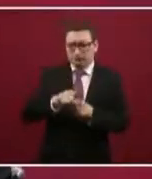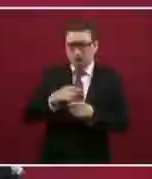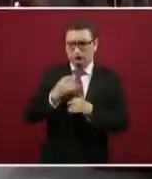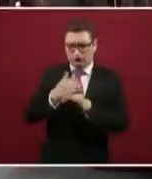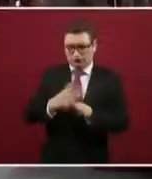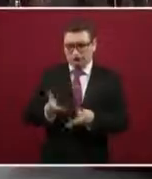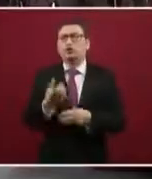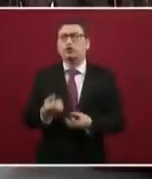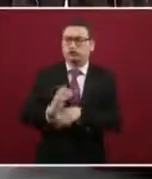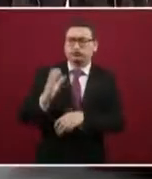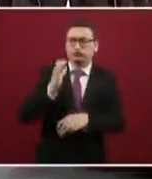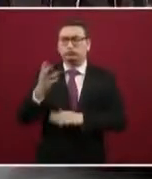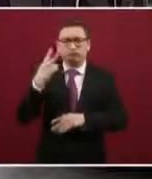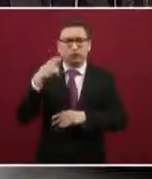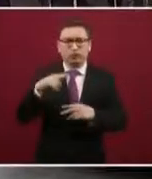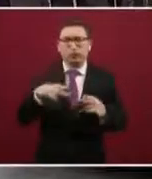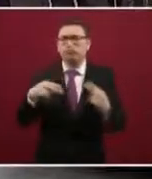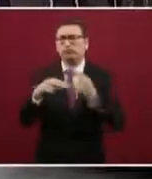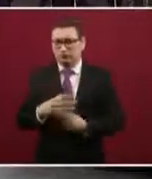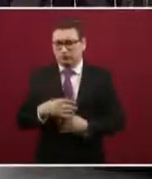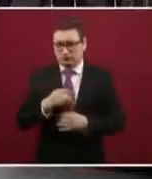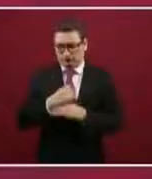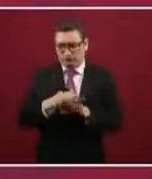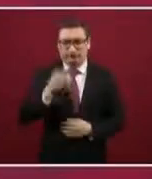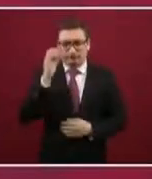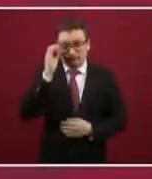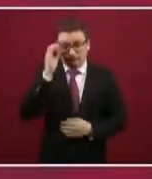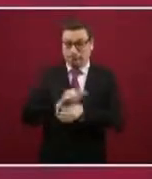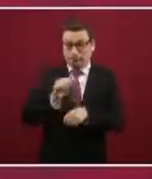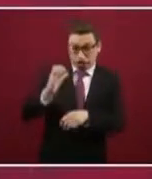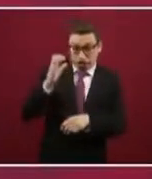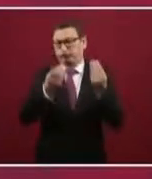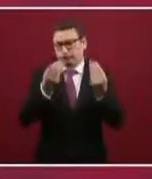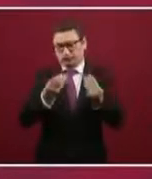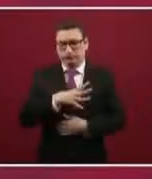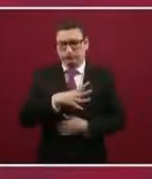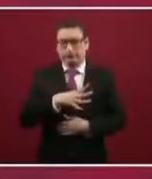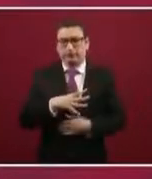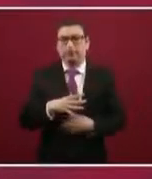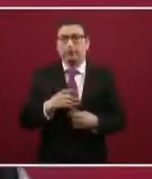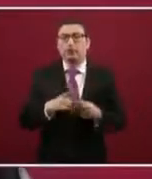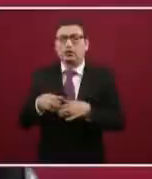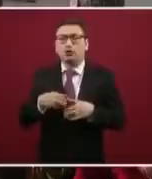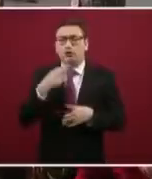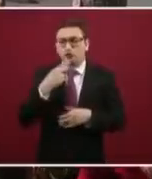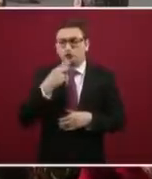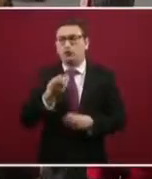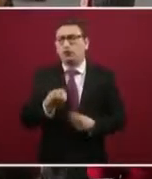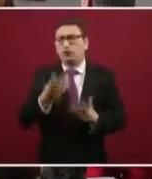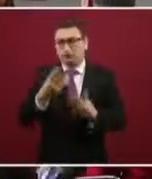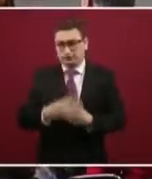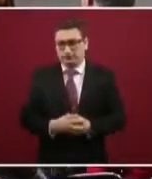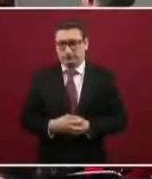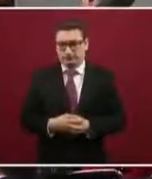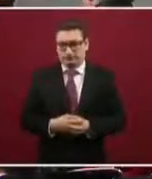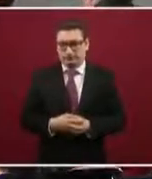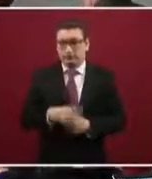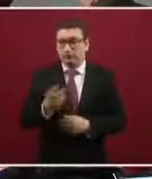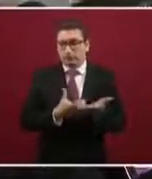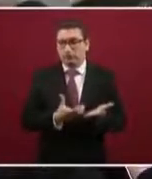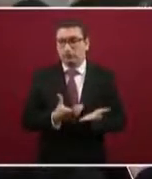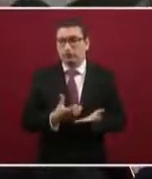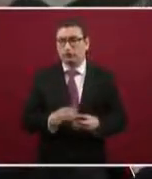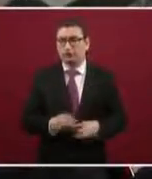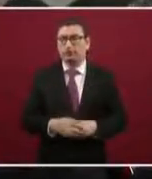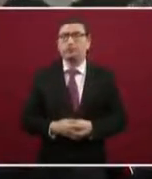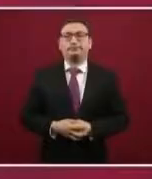damos lo de las camionetas para que tengan, o sea, cuántas se tenían, sí, y con cuántas nos quedamos para estos viajes. Lo de los contratos, presidente, por